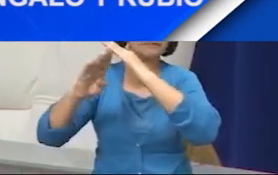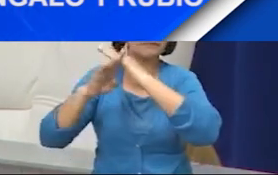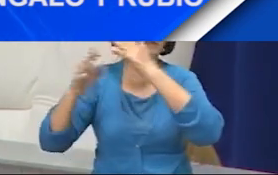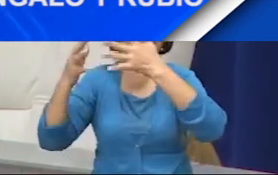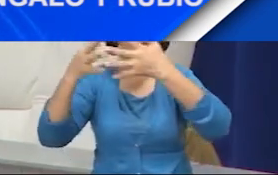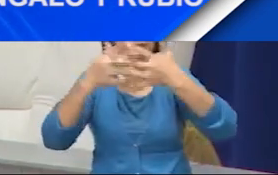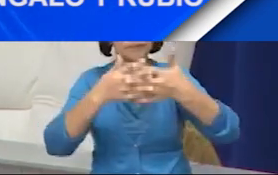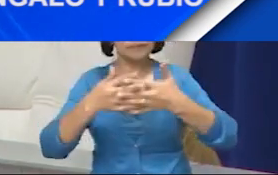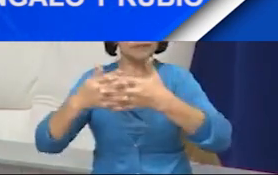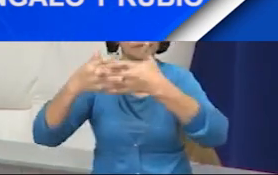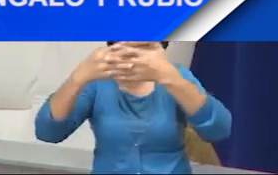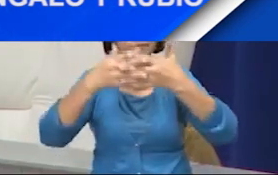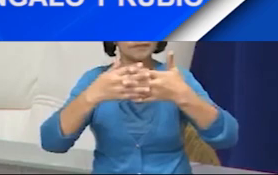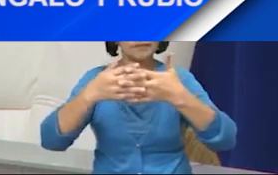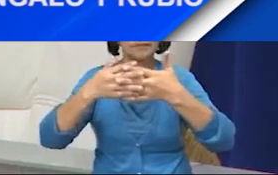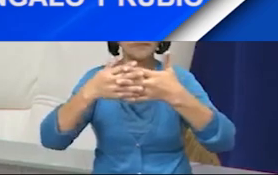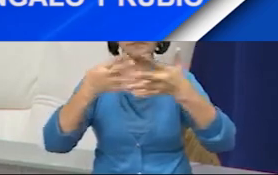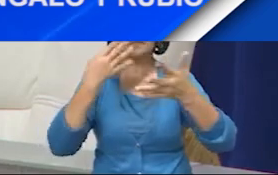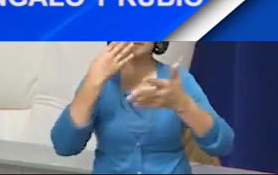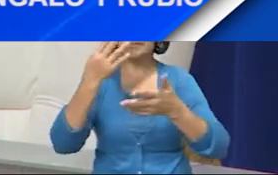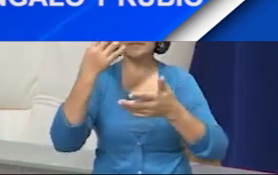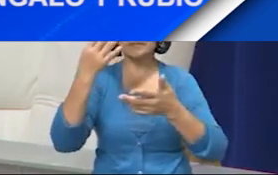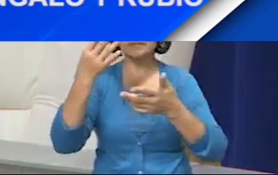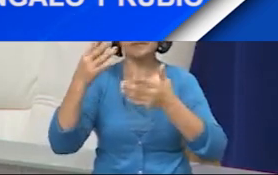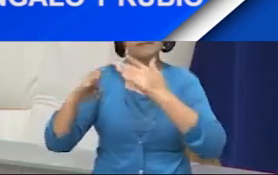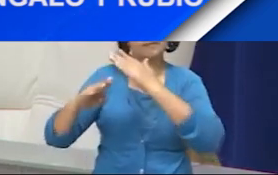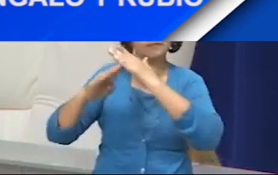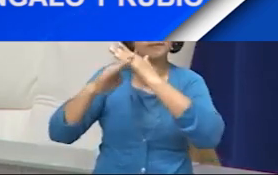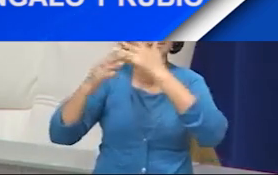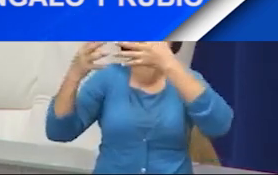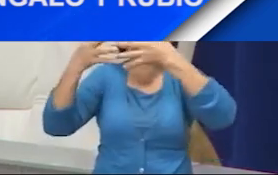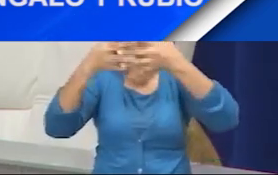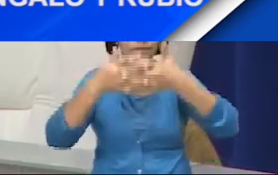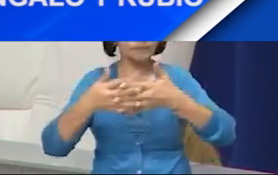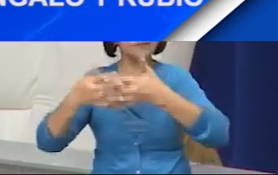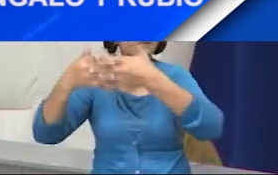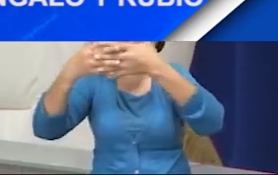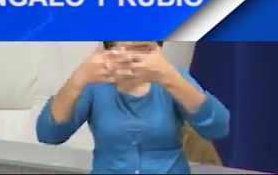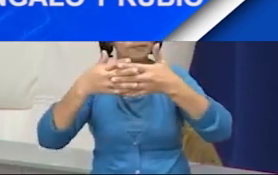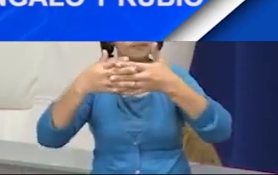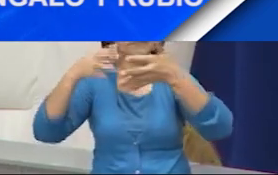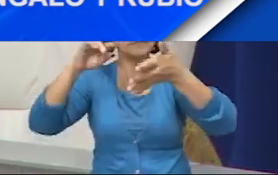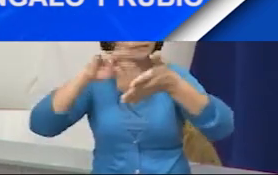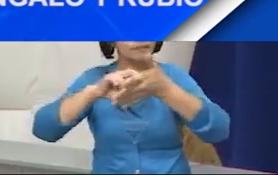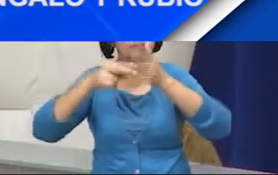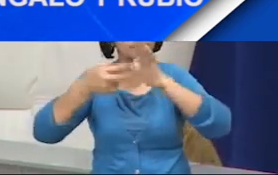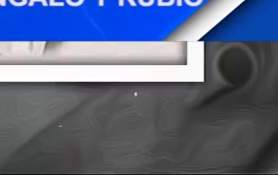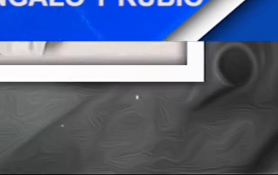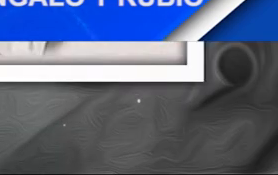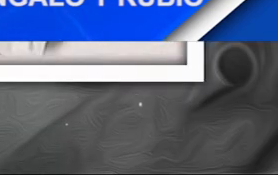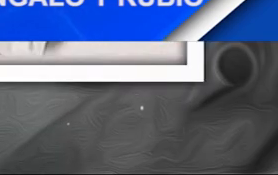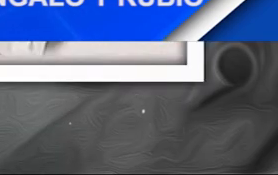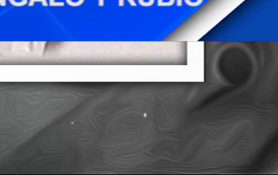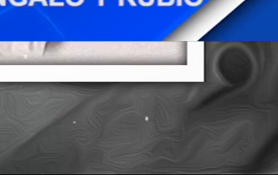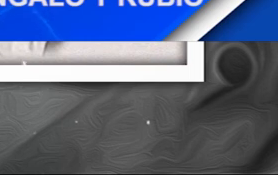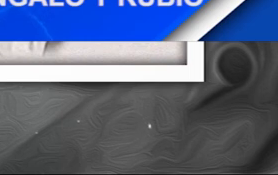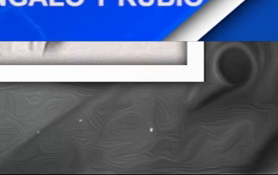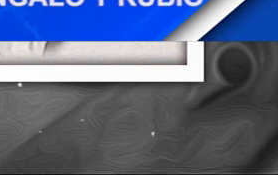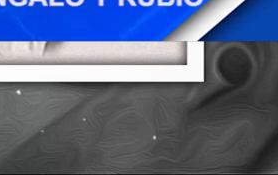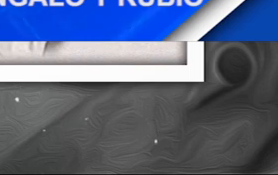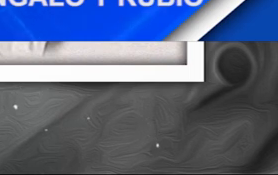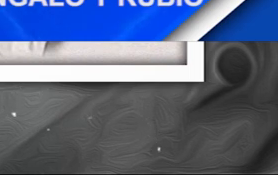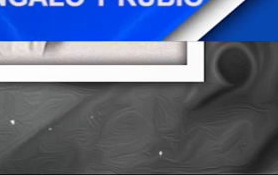antiimperialista, heroico frente a la intervención. Ese fue hoy, 29